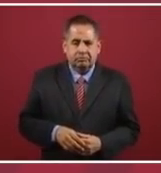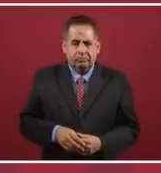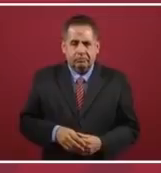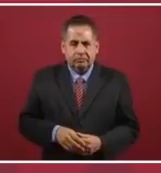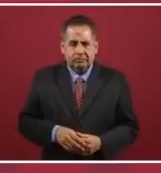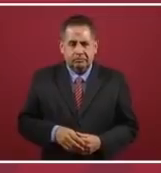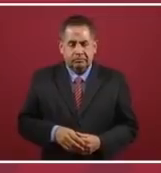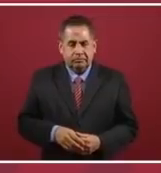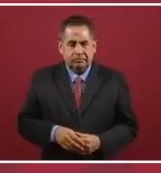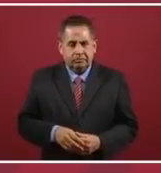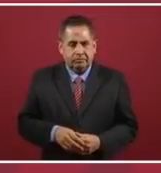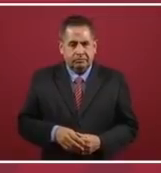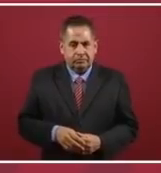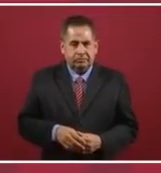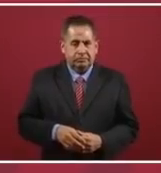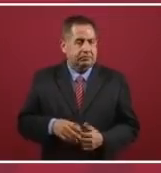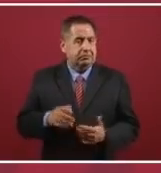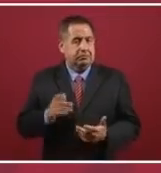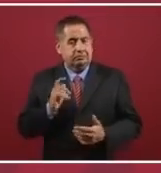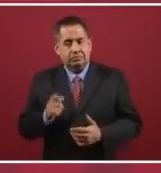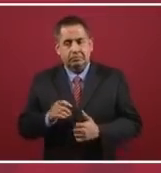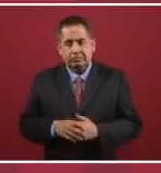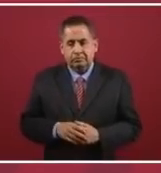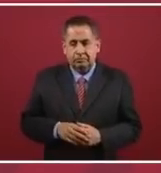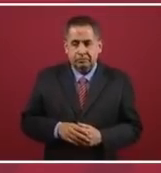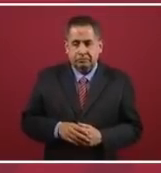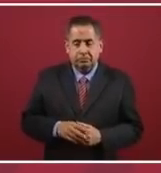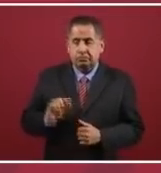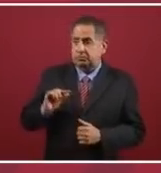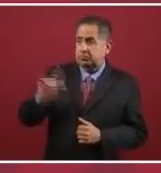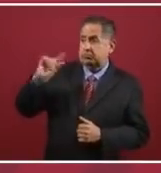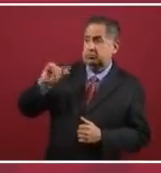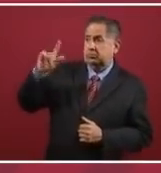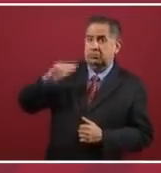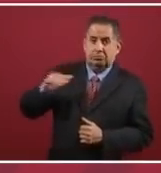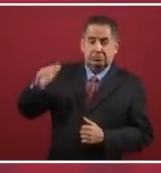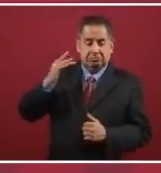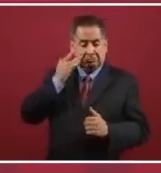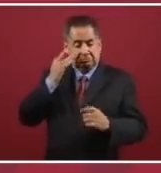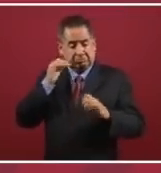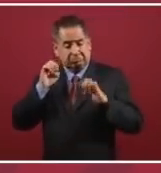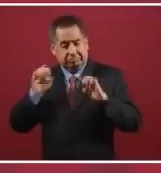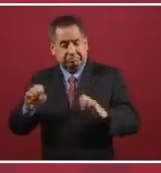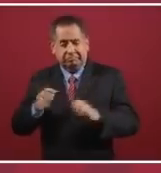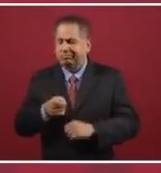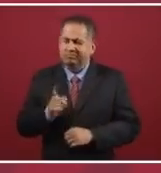Que tengan los altos servidores públicos